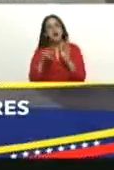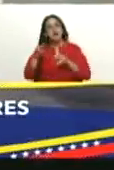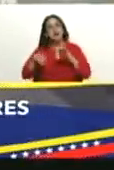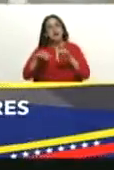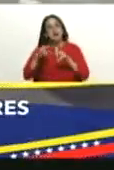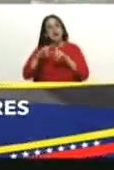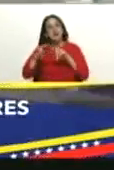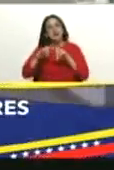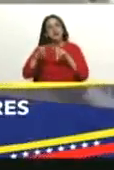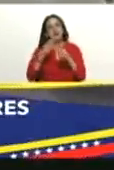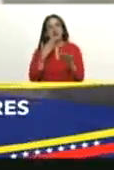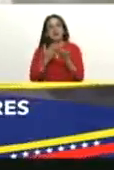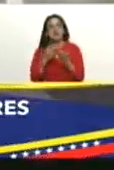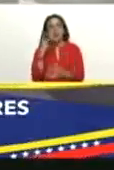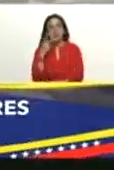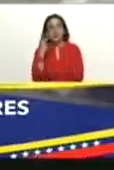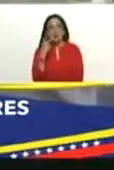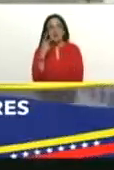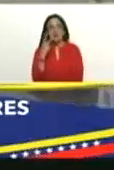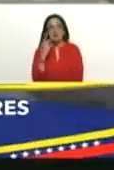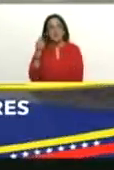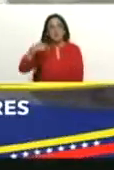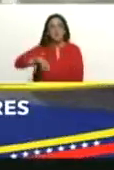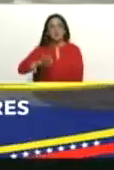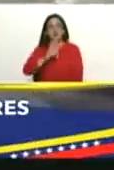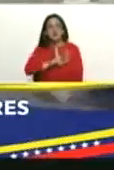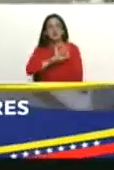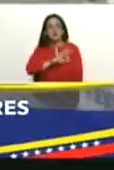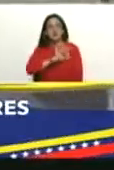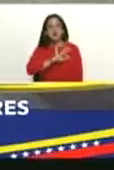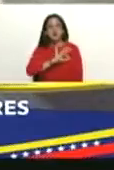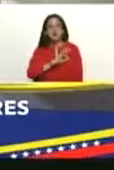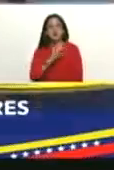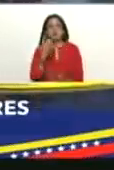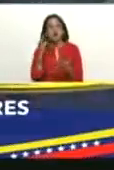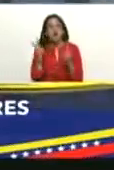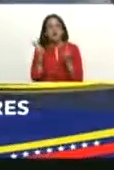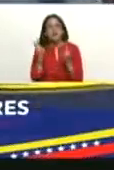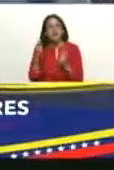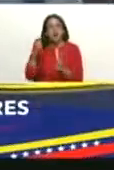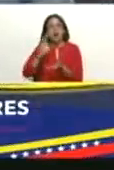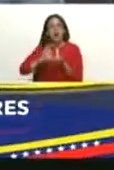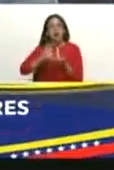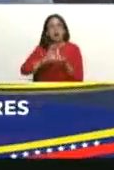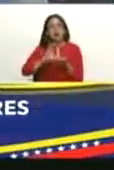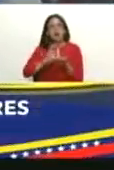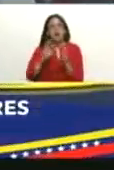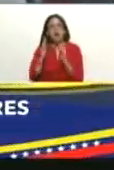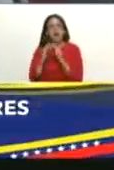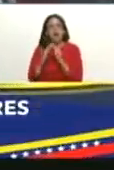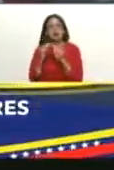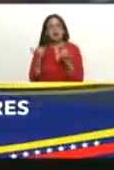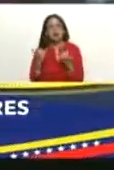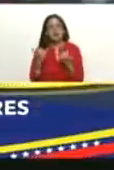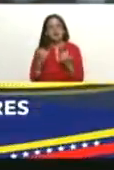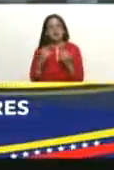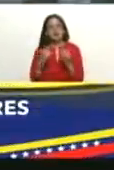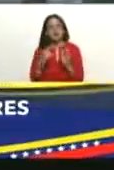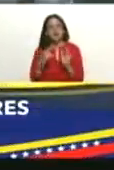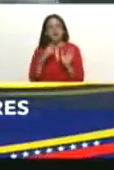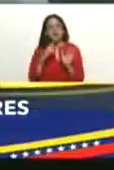sus políticas de inversión social y que tienen que ver con el tema de los créditos habitacionales, hoy nosotros podemos